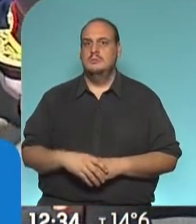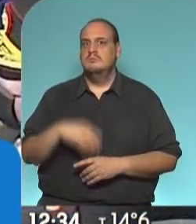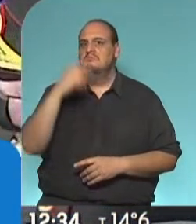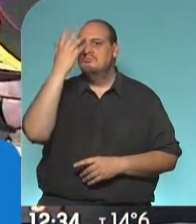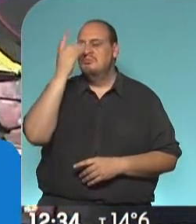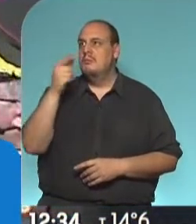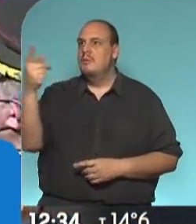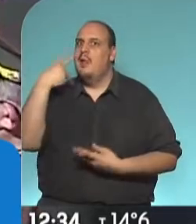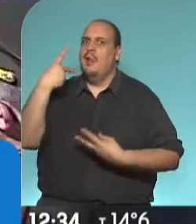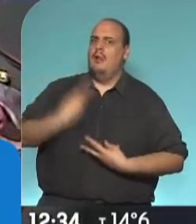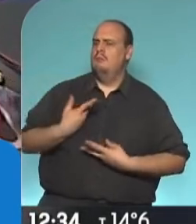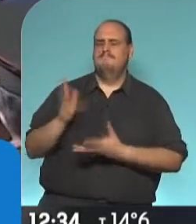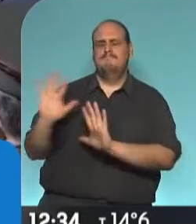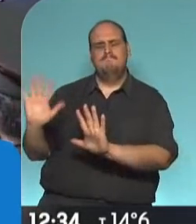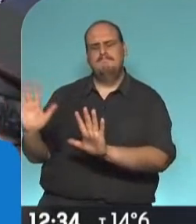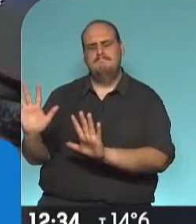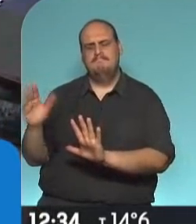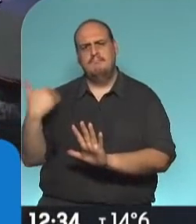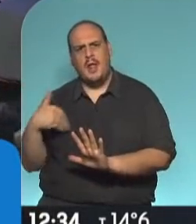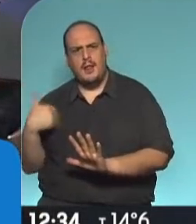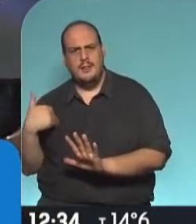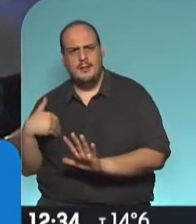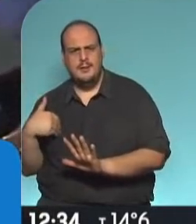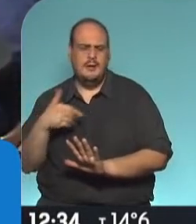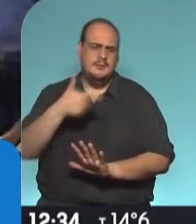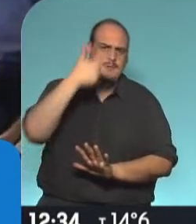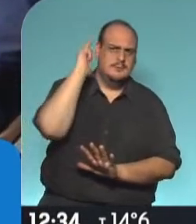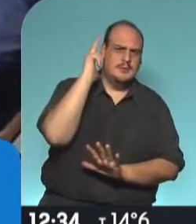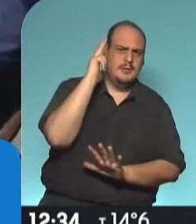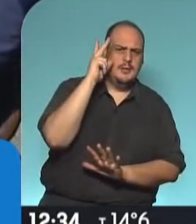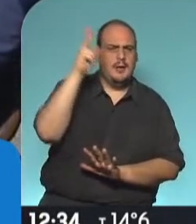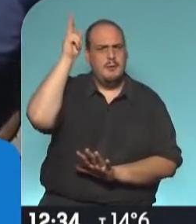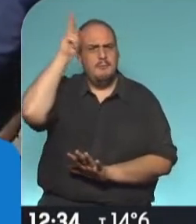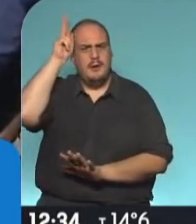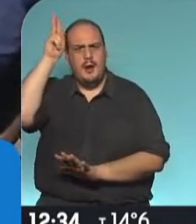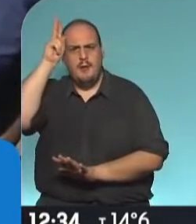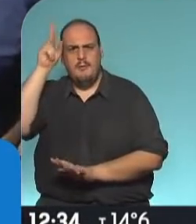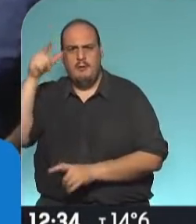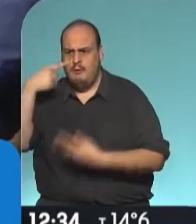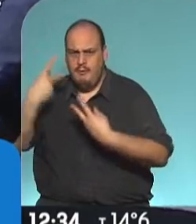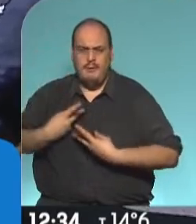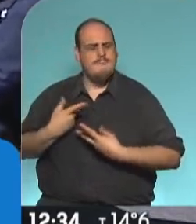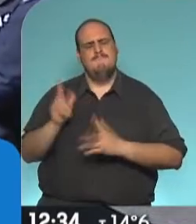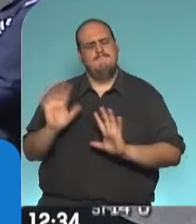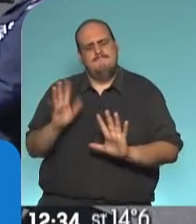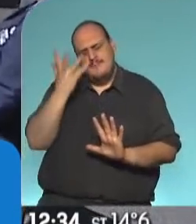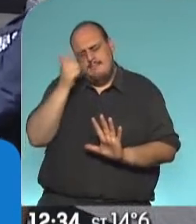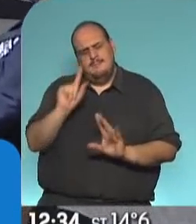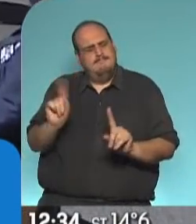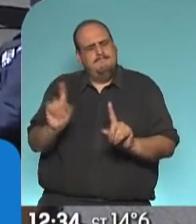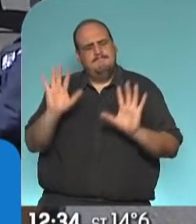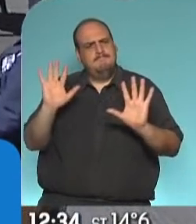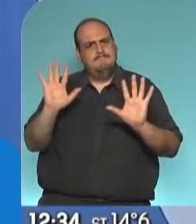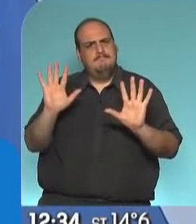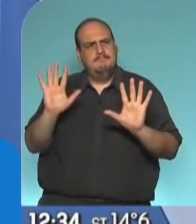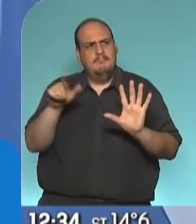ningún reconocimiento, ni de Argentina, ni de Chile, ni de los peruanos. Le bastaba con